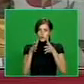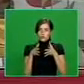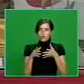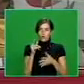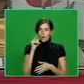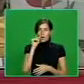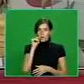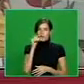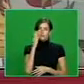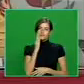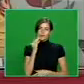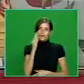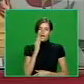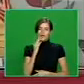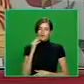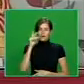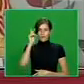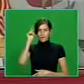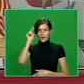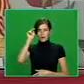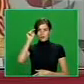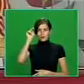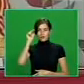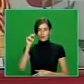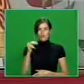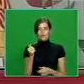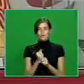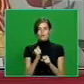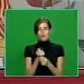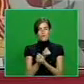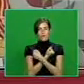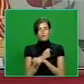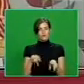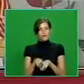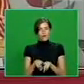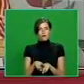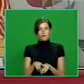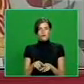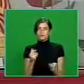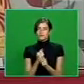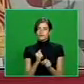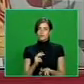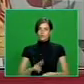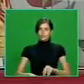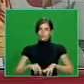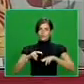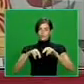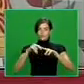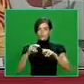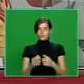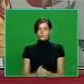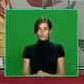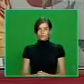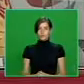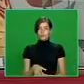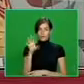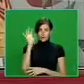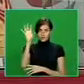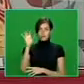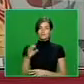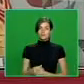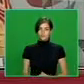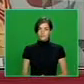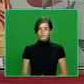su experiencia obras son amores dic la gran obra que ha construido para nuestra patria